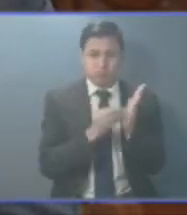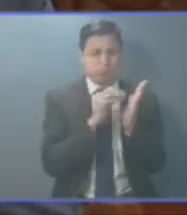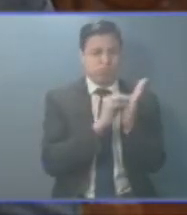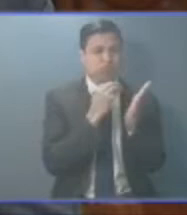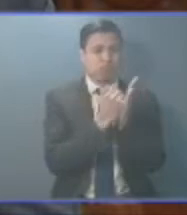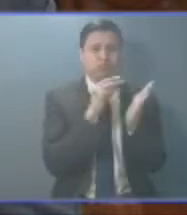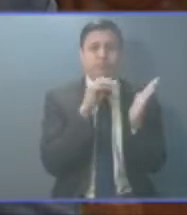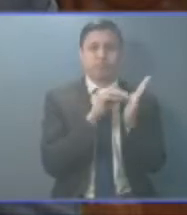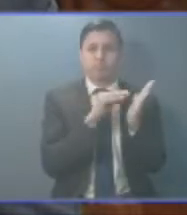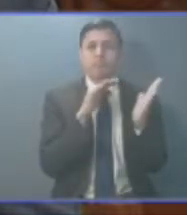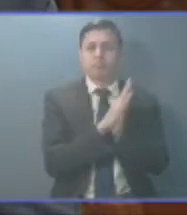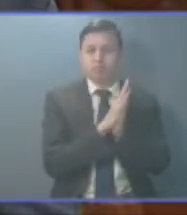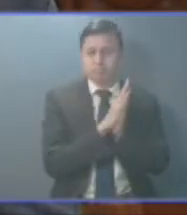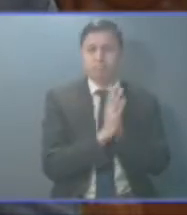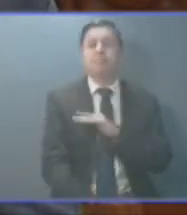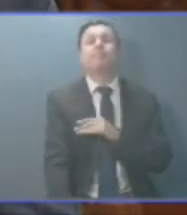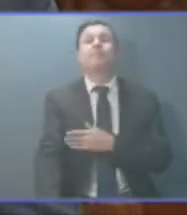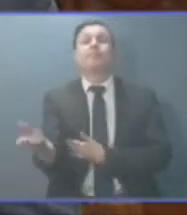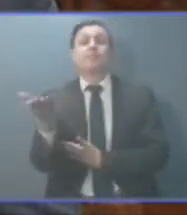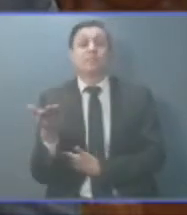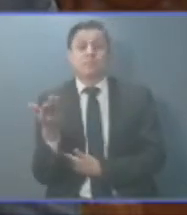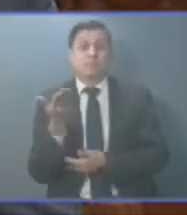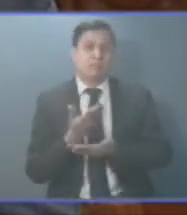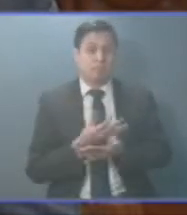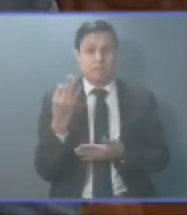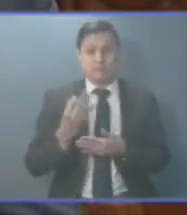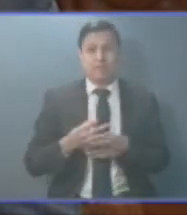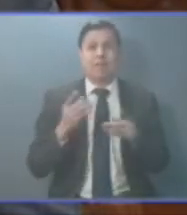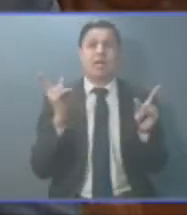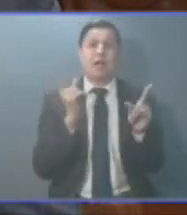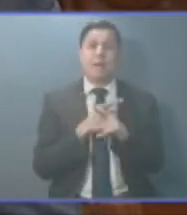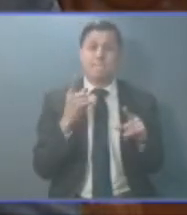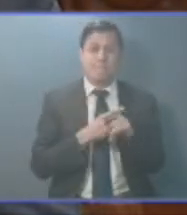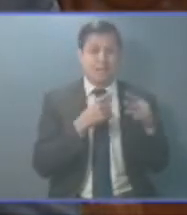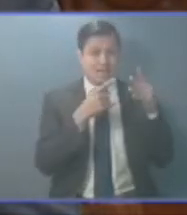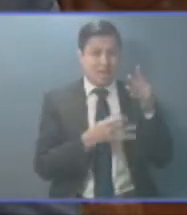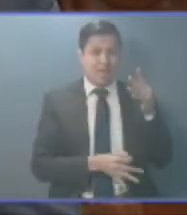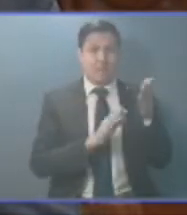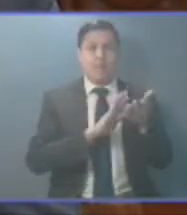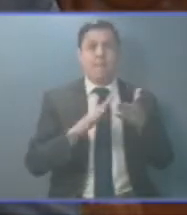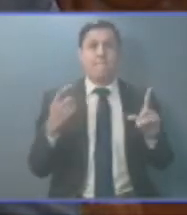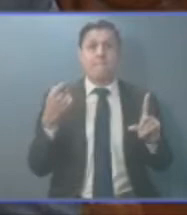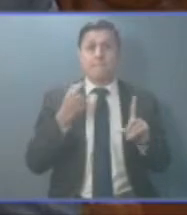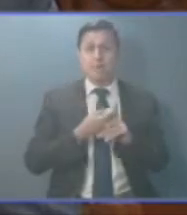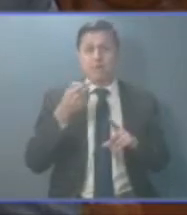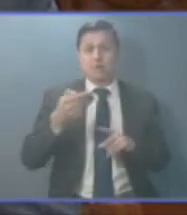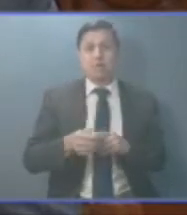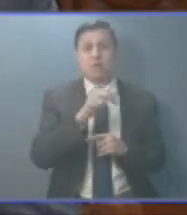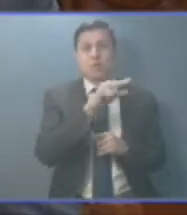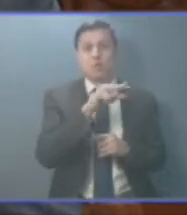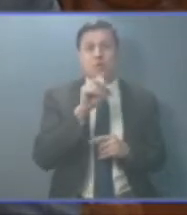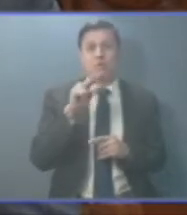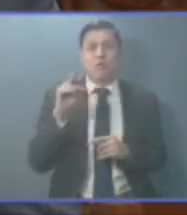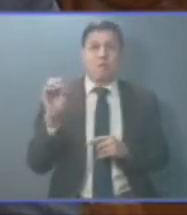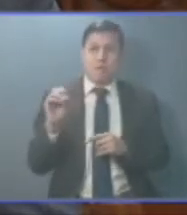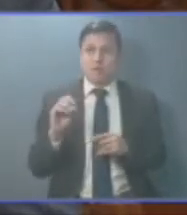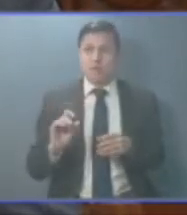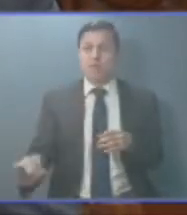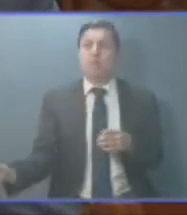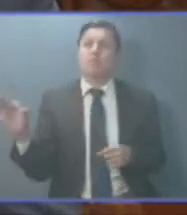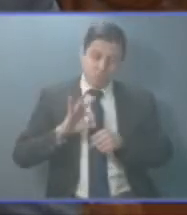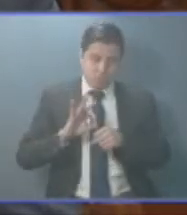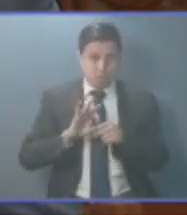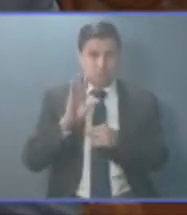considerando anterior, se hace necesario modificar la ley de salarios vigente 2020, votada